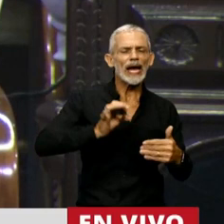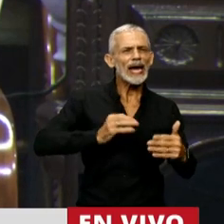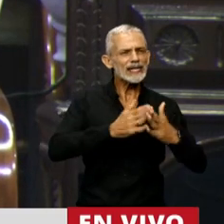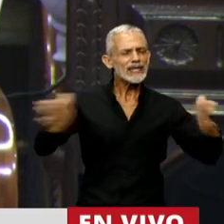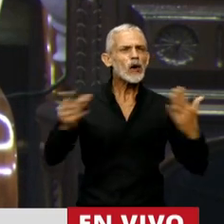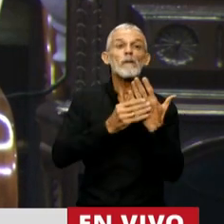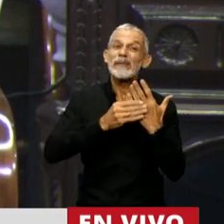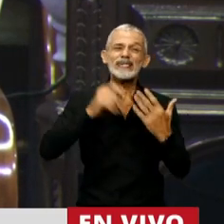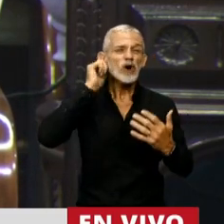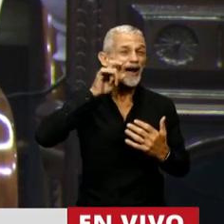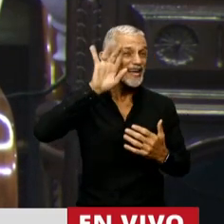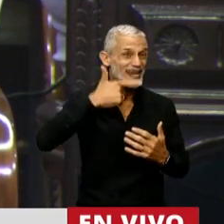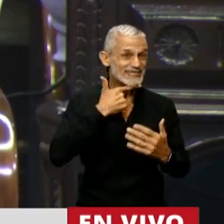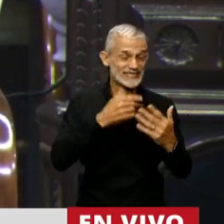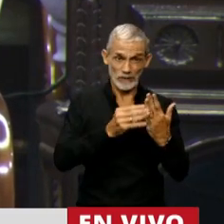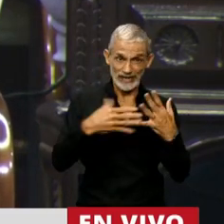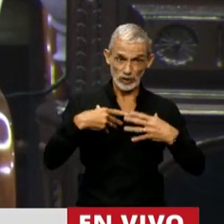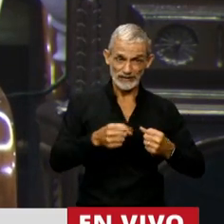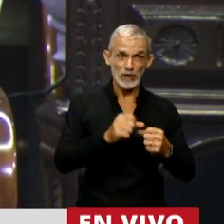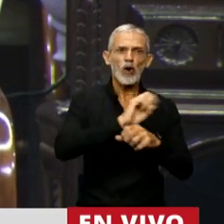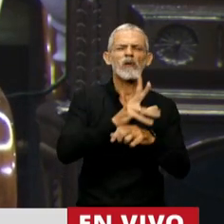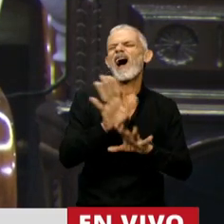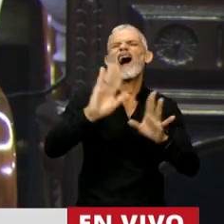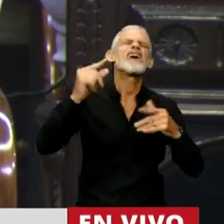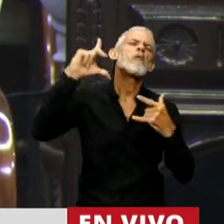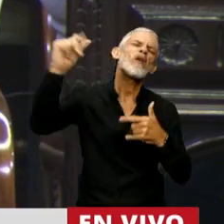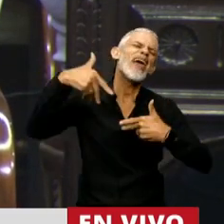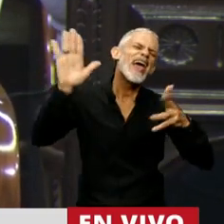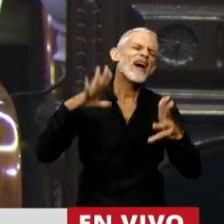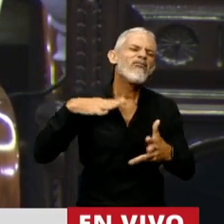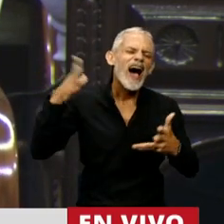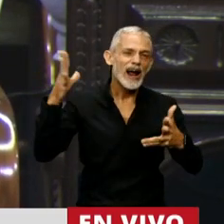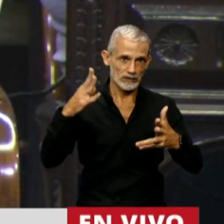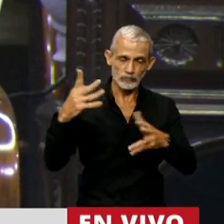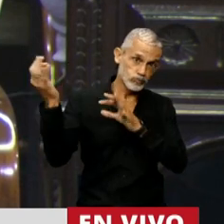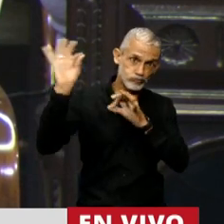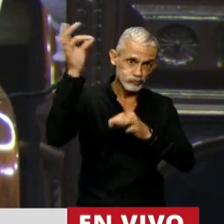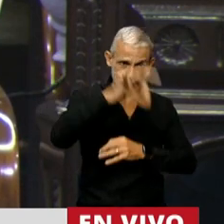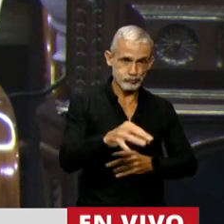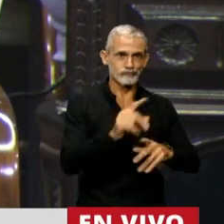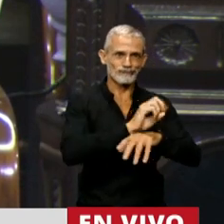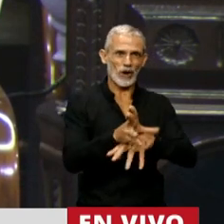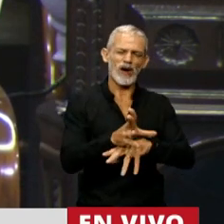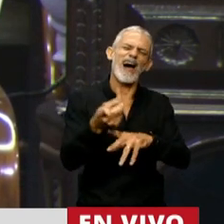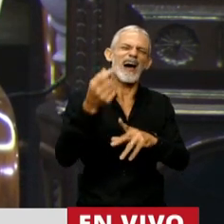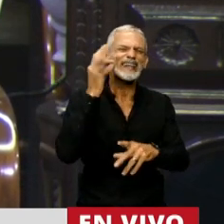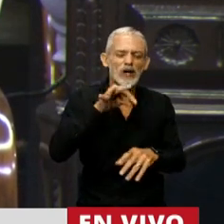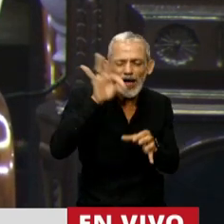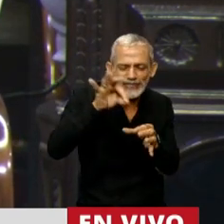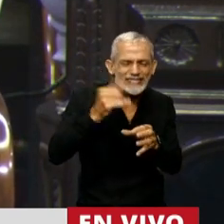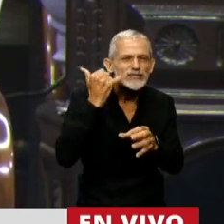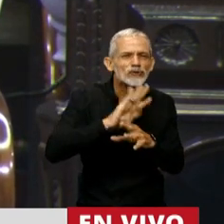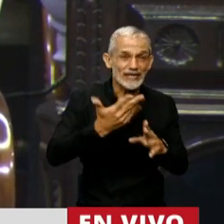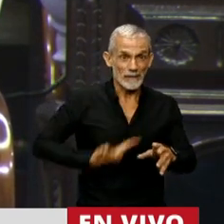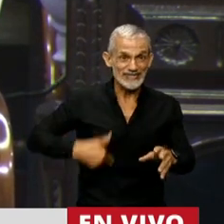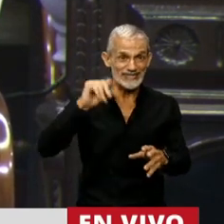el ministro Ginés González García, el COVID no iba a llegar porque estaba muy lejos. El virus llegó, pero se curaba con un tecito, según palabra